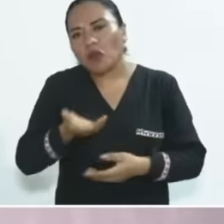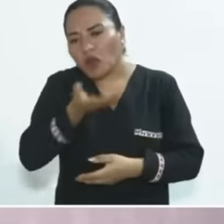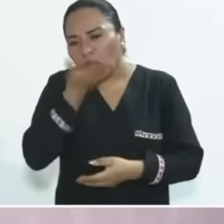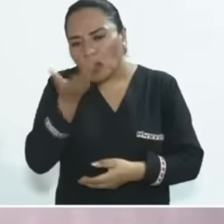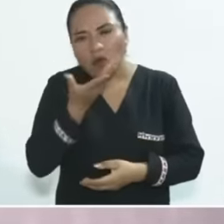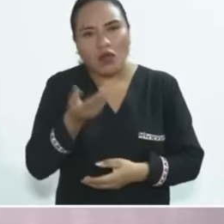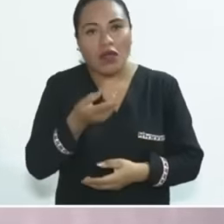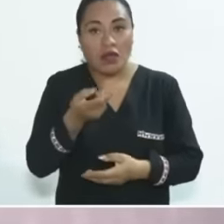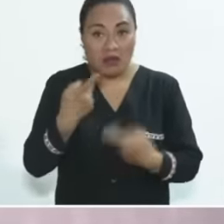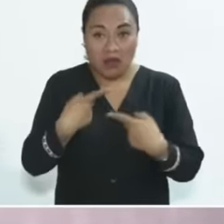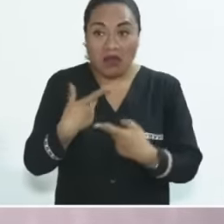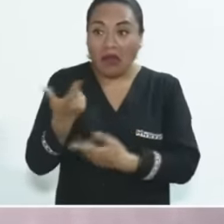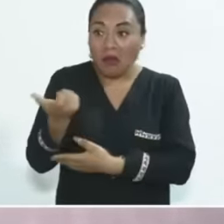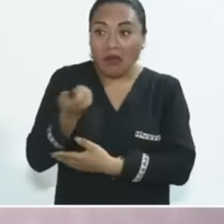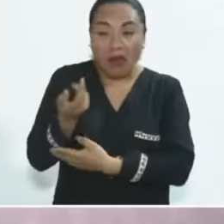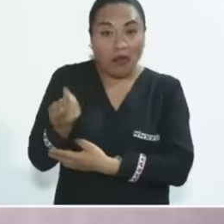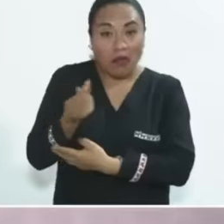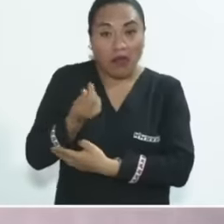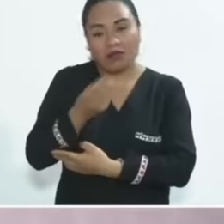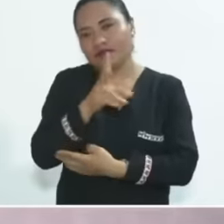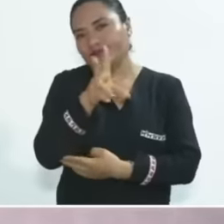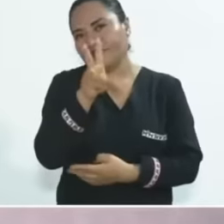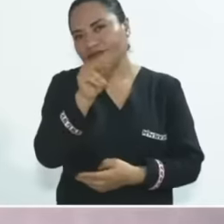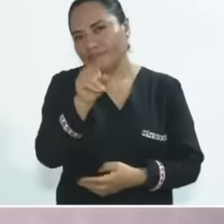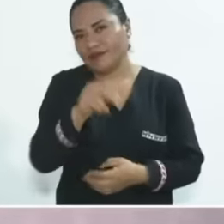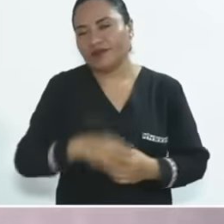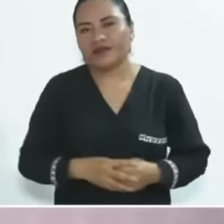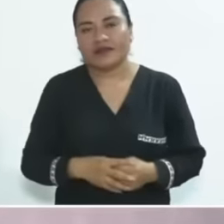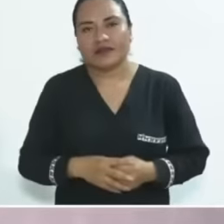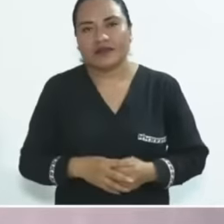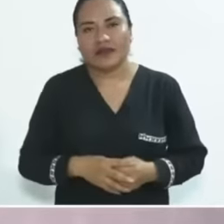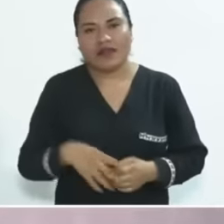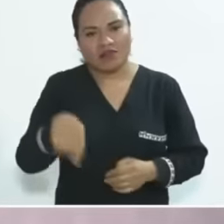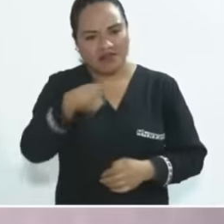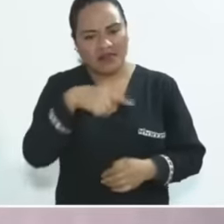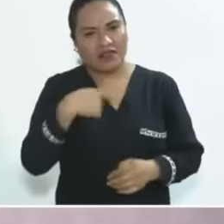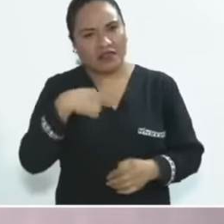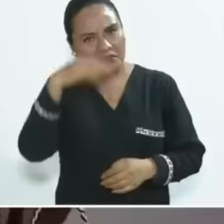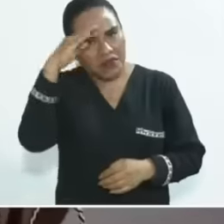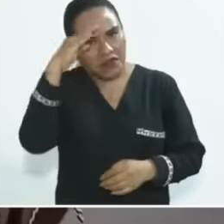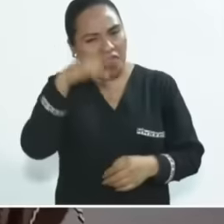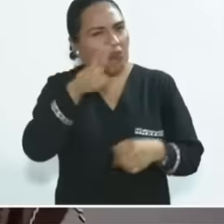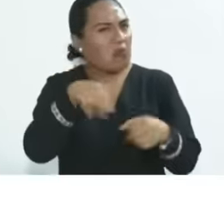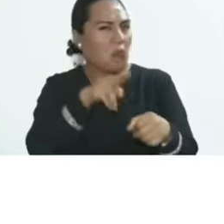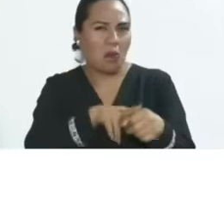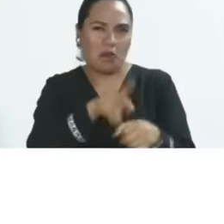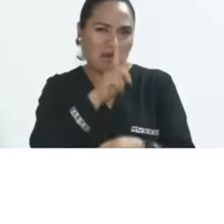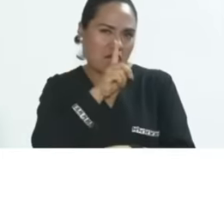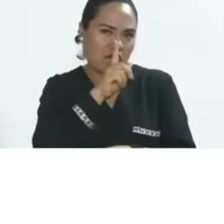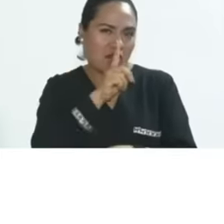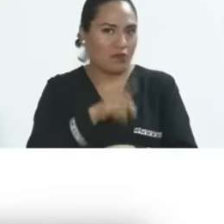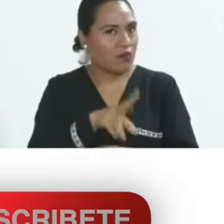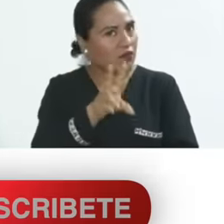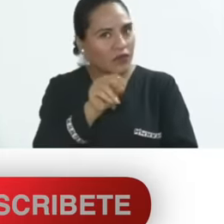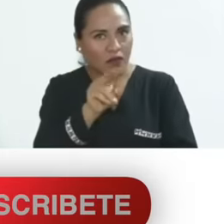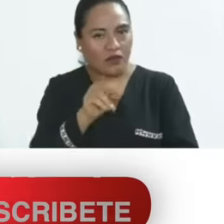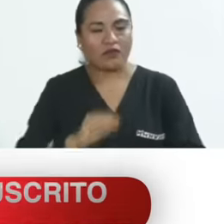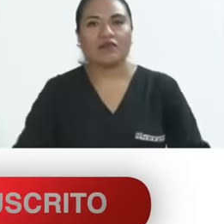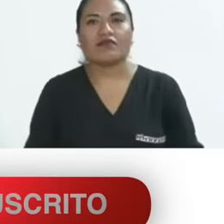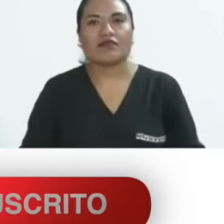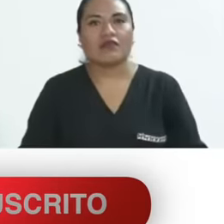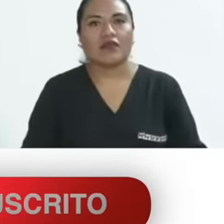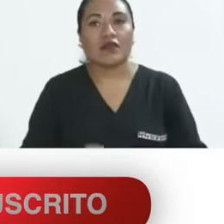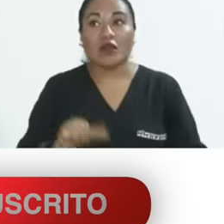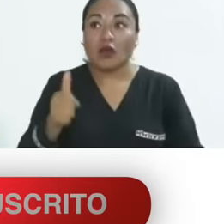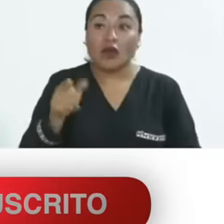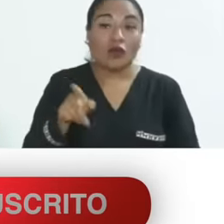Todo esto lo pueden considerar ustedes normal, pero no es así en